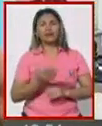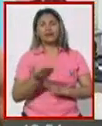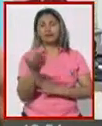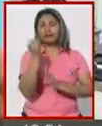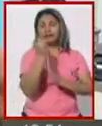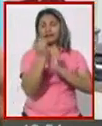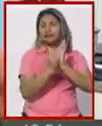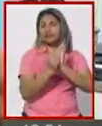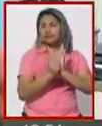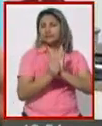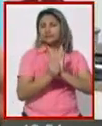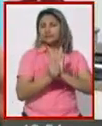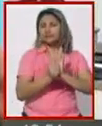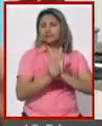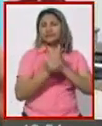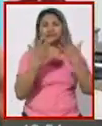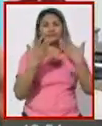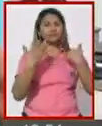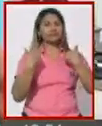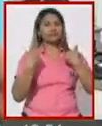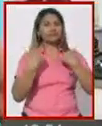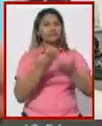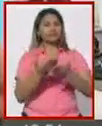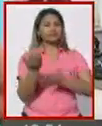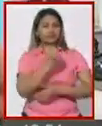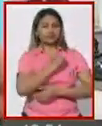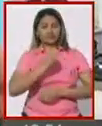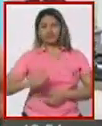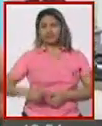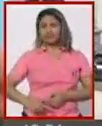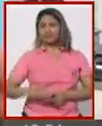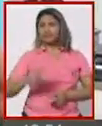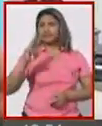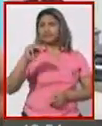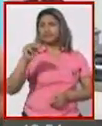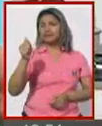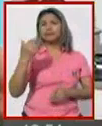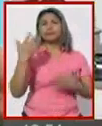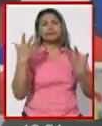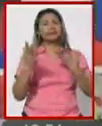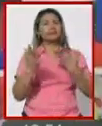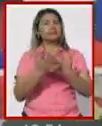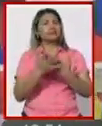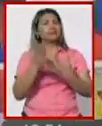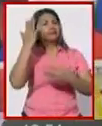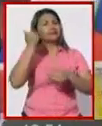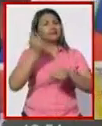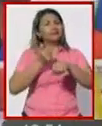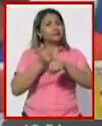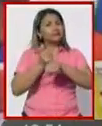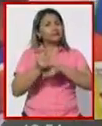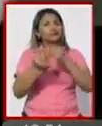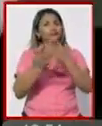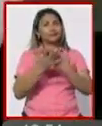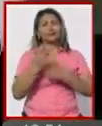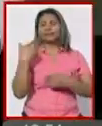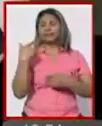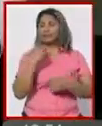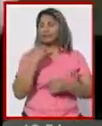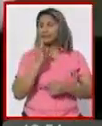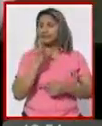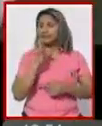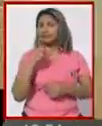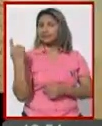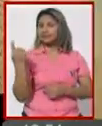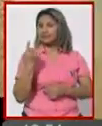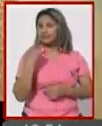asesor, tenemos actualmente exalcaldes del Movimiento Socialismo incluso que están detenidos por malversación de fondos. Y eso es lo que siempre